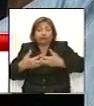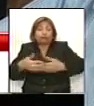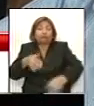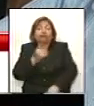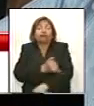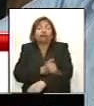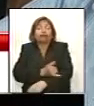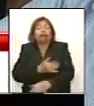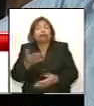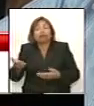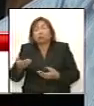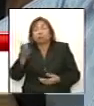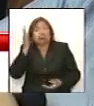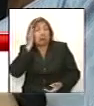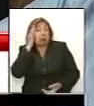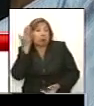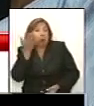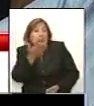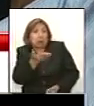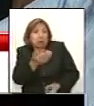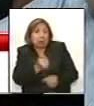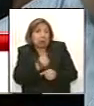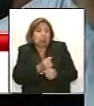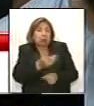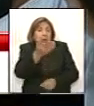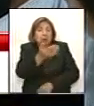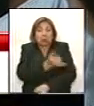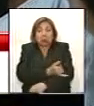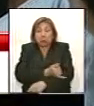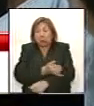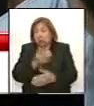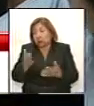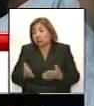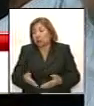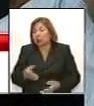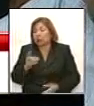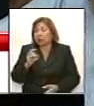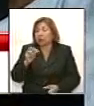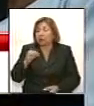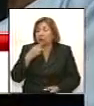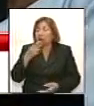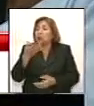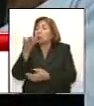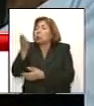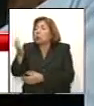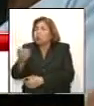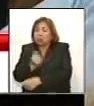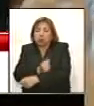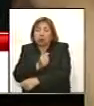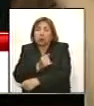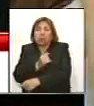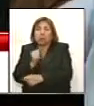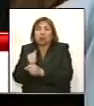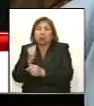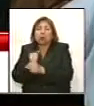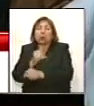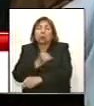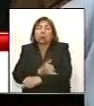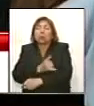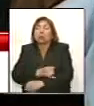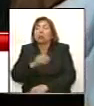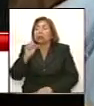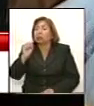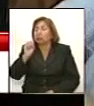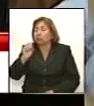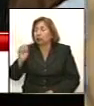Nosotros mismos, ¿sabes?, no conocemos cuál es el trabajo de la divindad, cuál es el trabajo de CICB, hasta cuánto abarca, porque todos